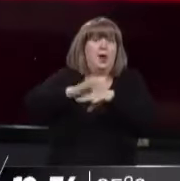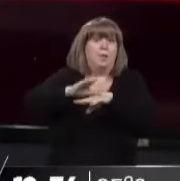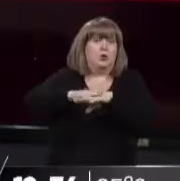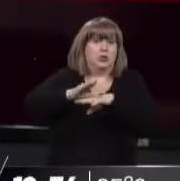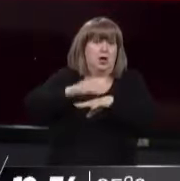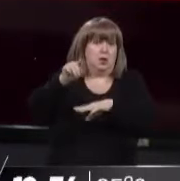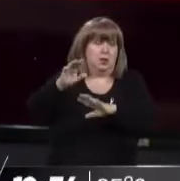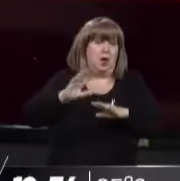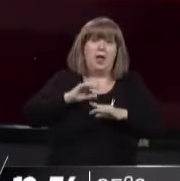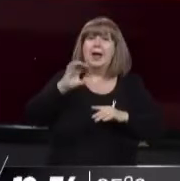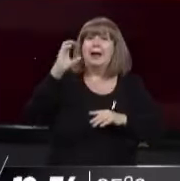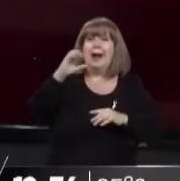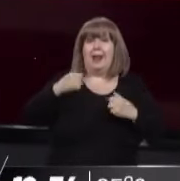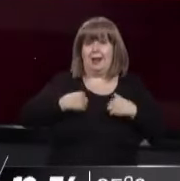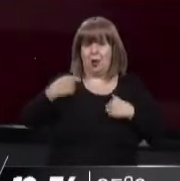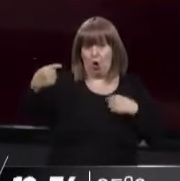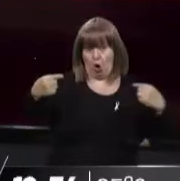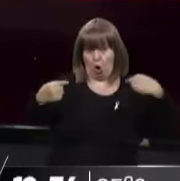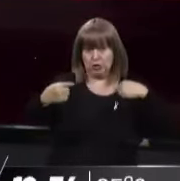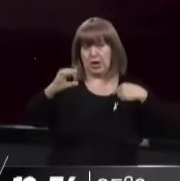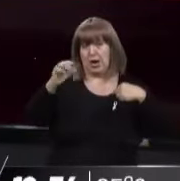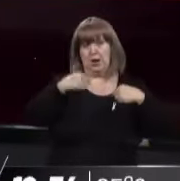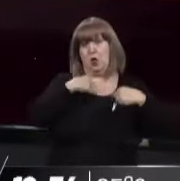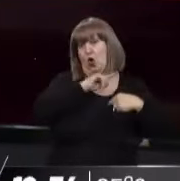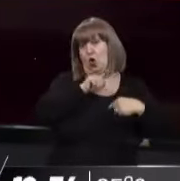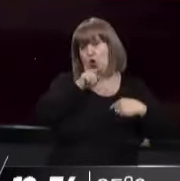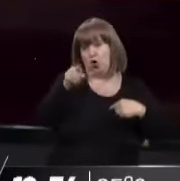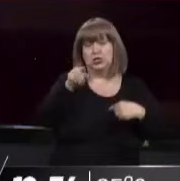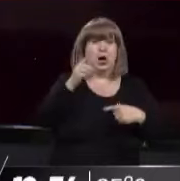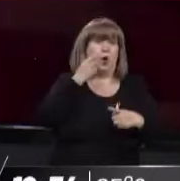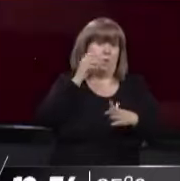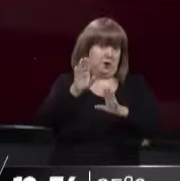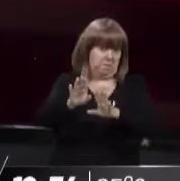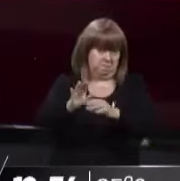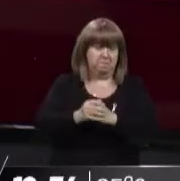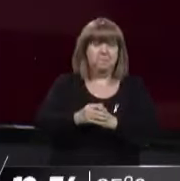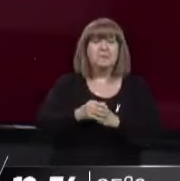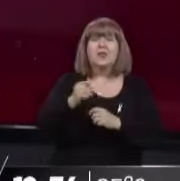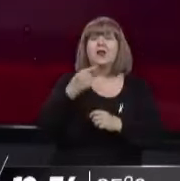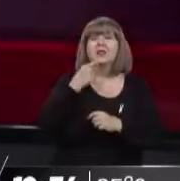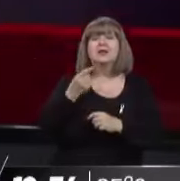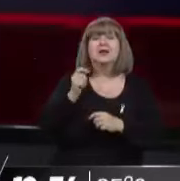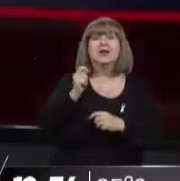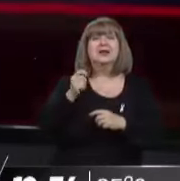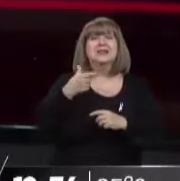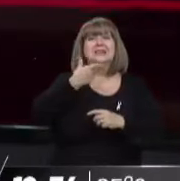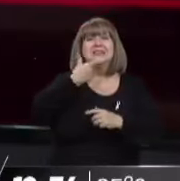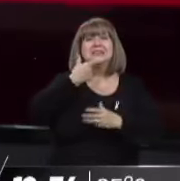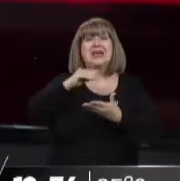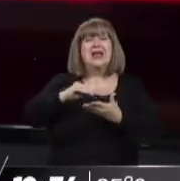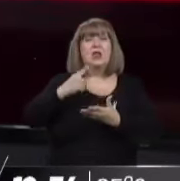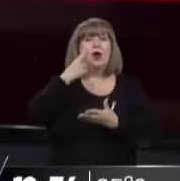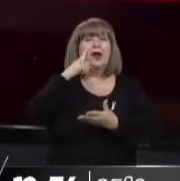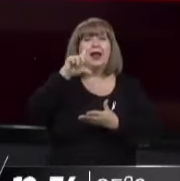que el canal se desliga de cualquier tipo de pronunciamiento. Hay una repercusión local y la vamos a ver ahora. Es del senador provincial